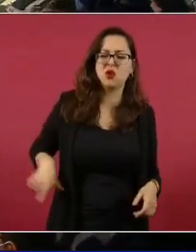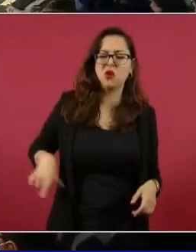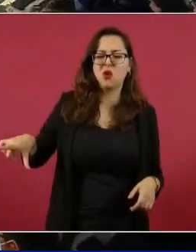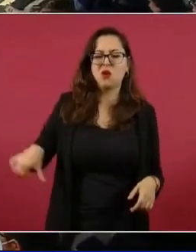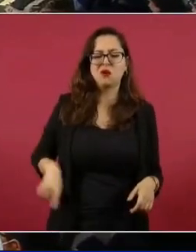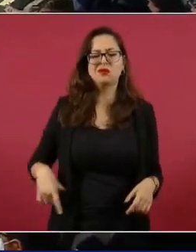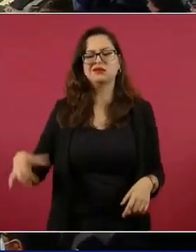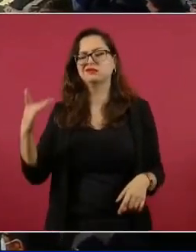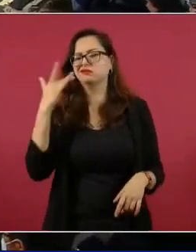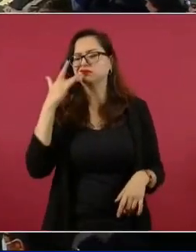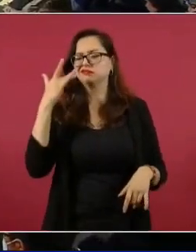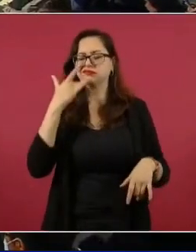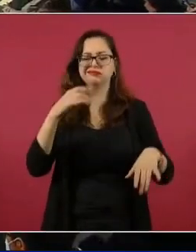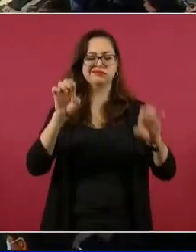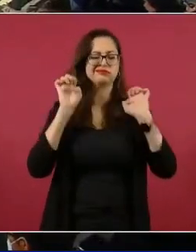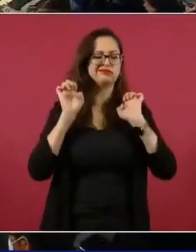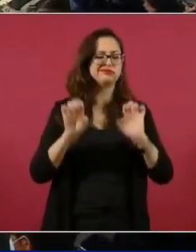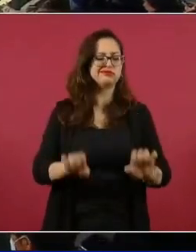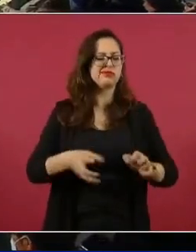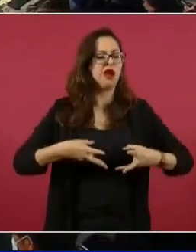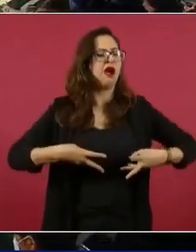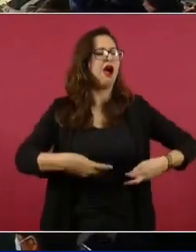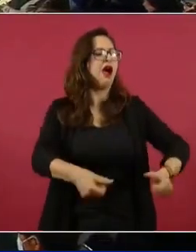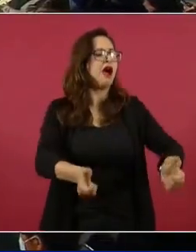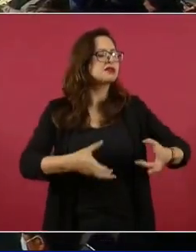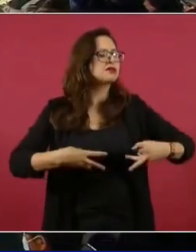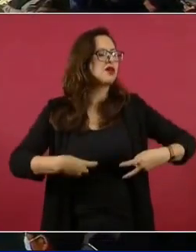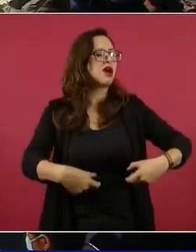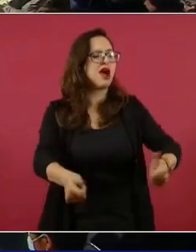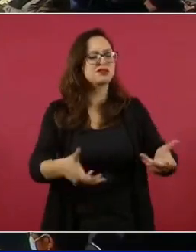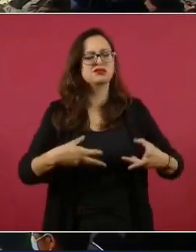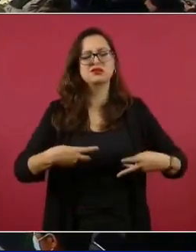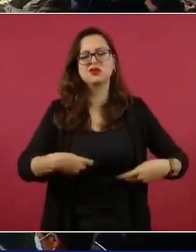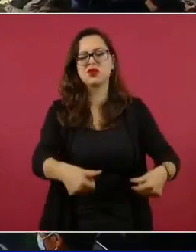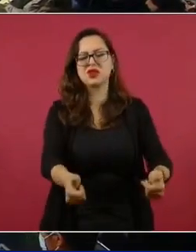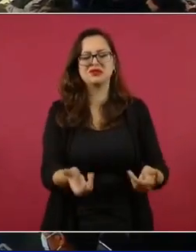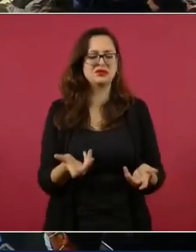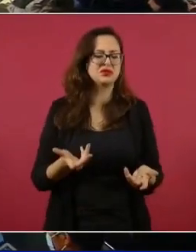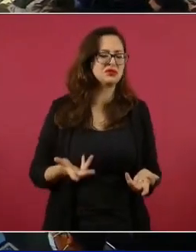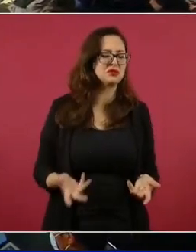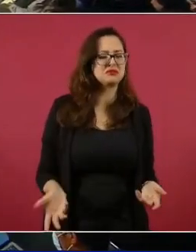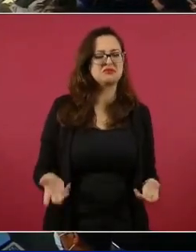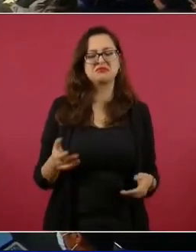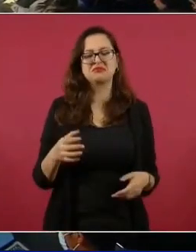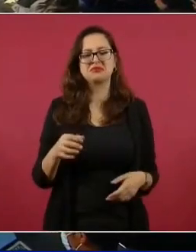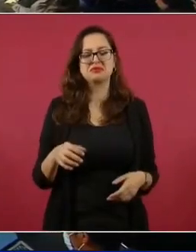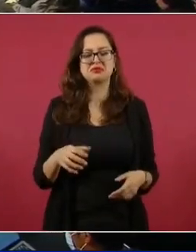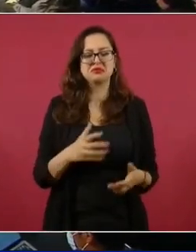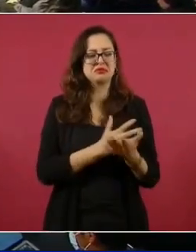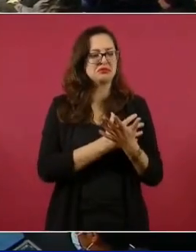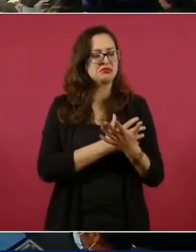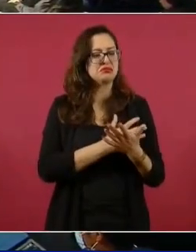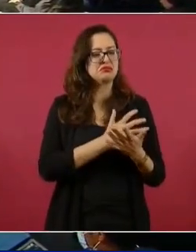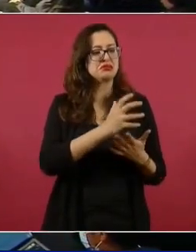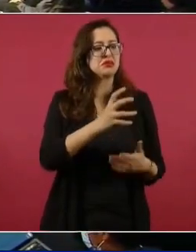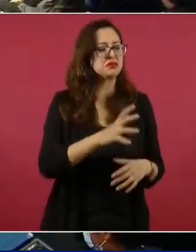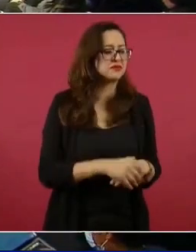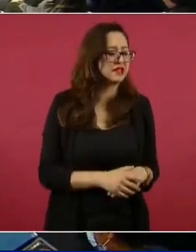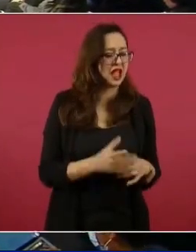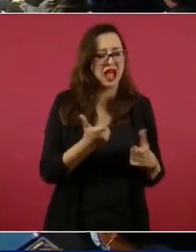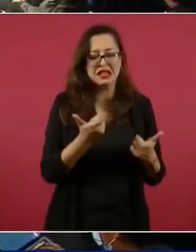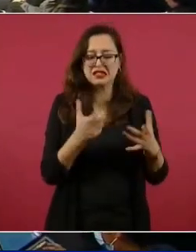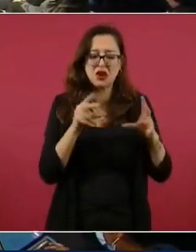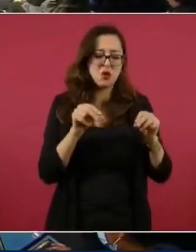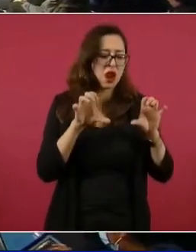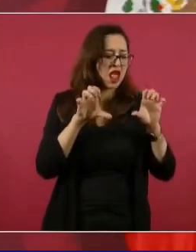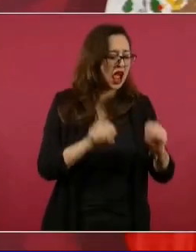con los lujos del gobierno, con gastos onerosos, excesivos, y